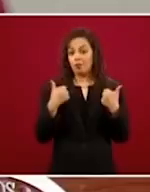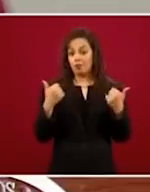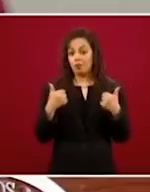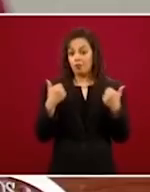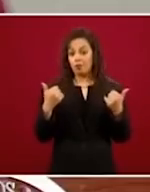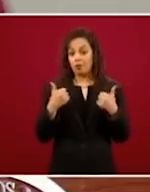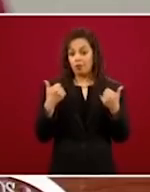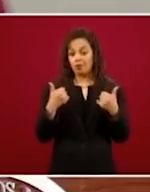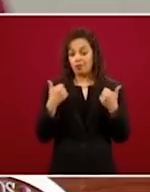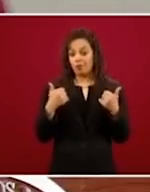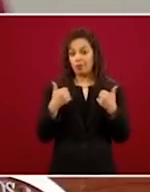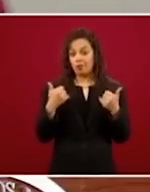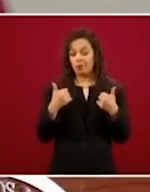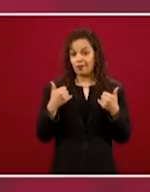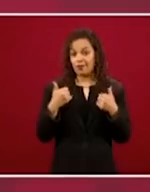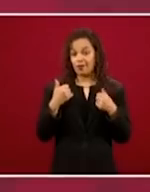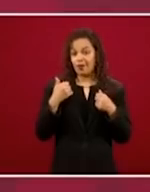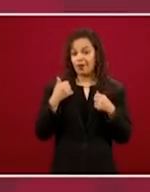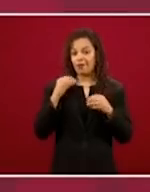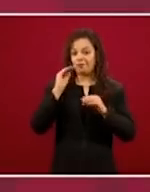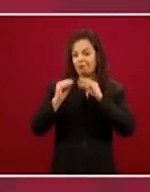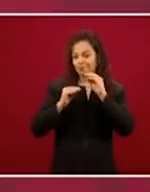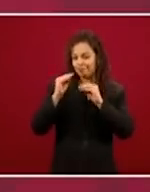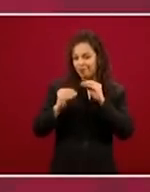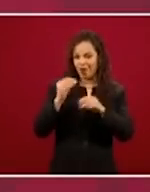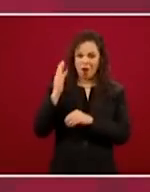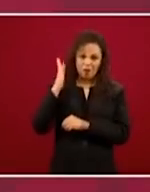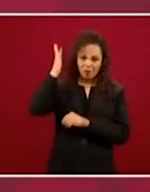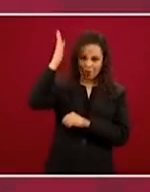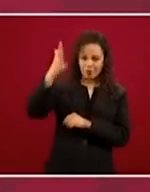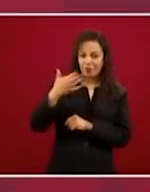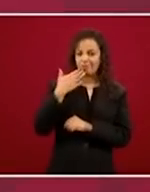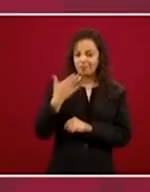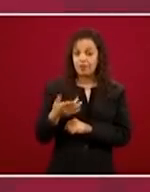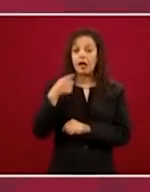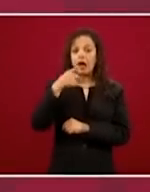construyendo el futuro la mayoría mujeres